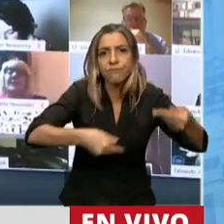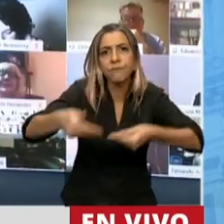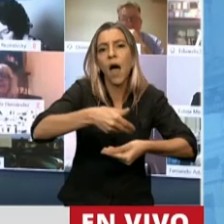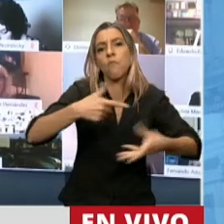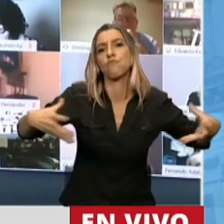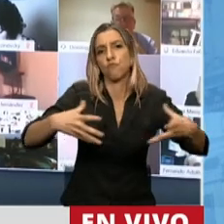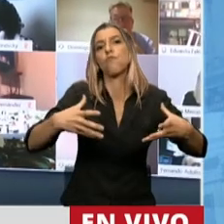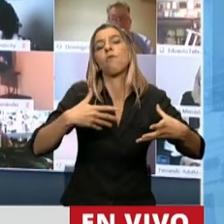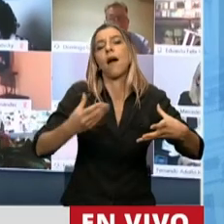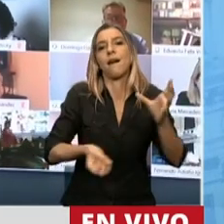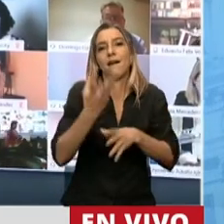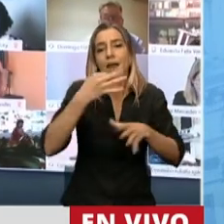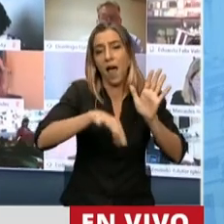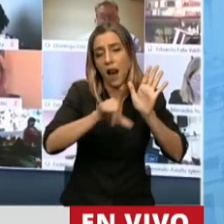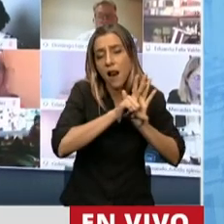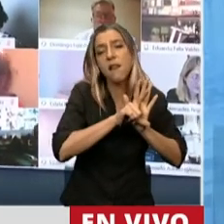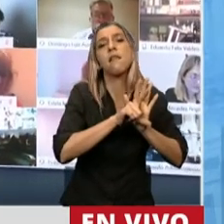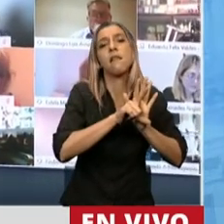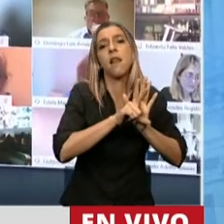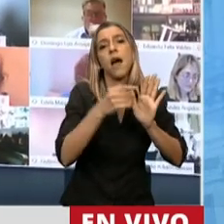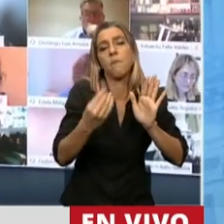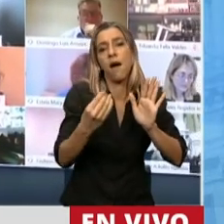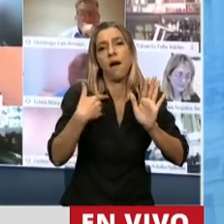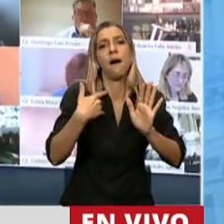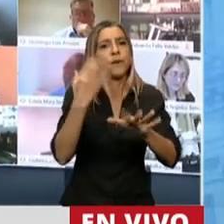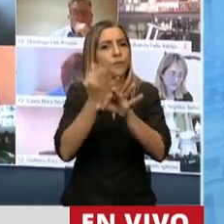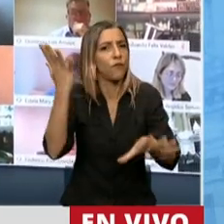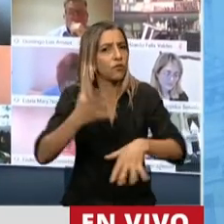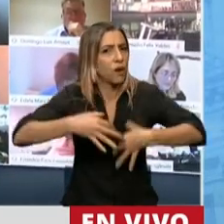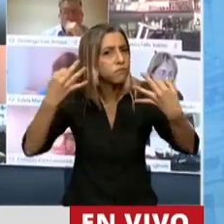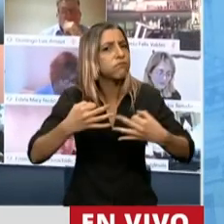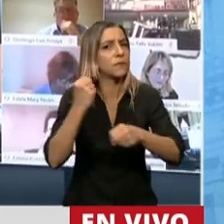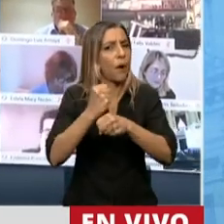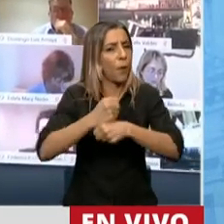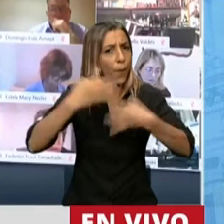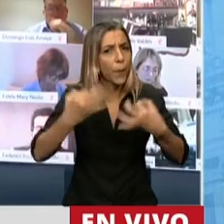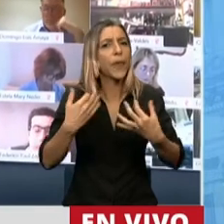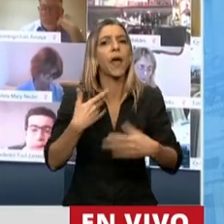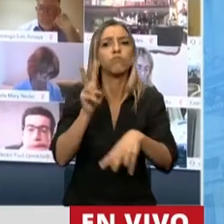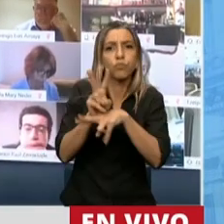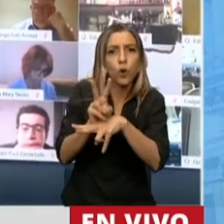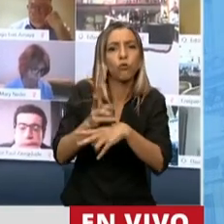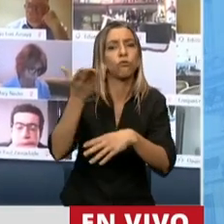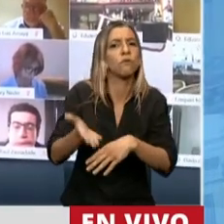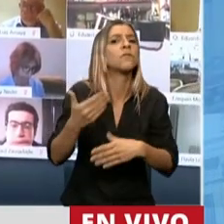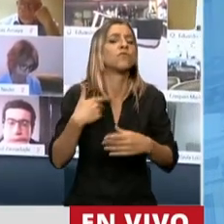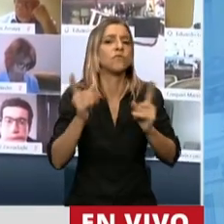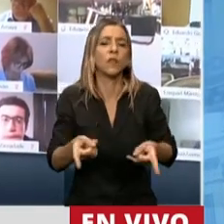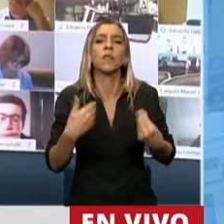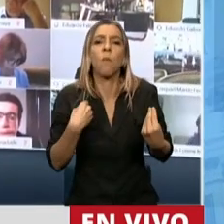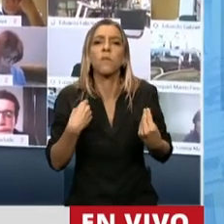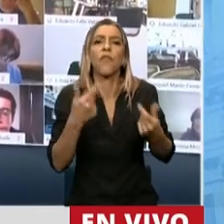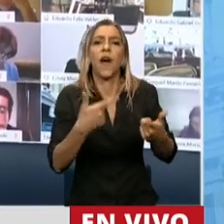ley, que es tener un mejor ejercicio, mayor protección para los profesionales y mayor calidad de la función